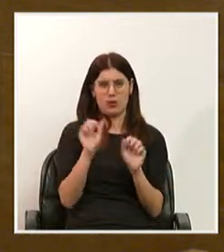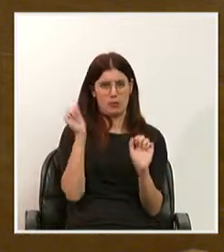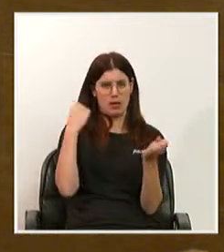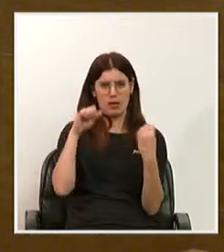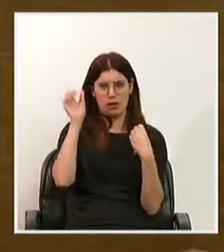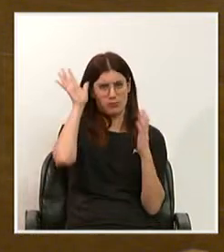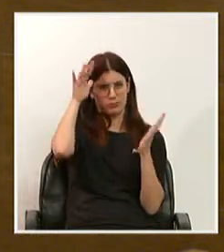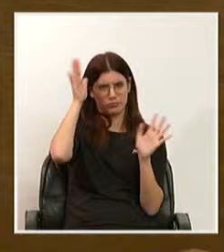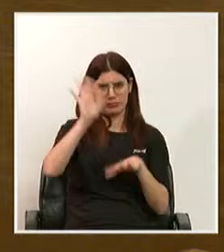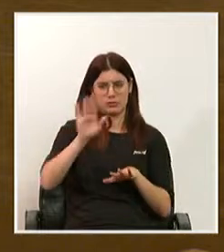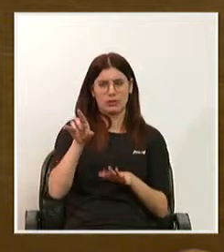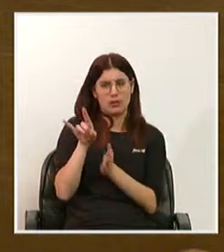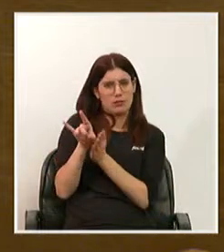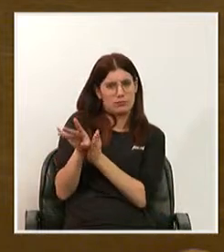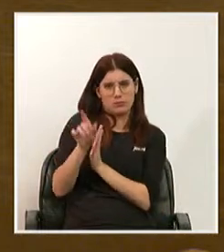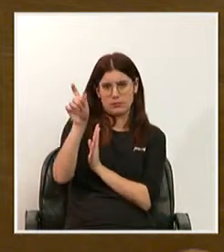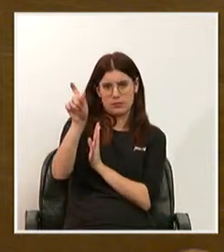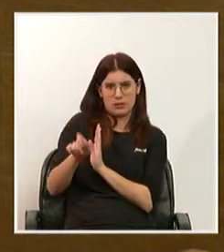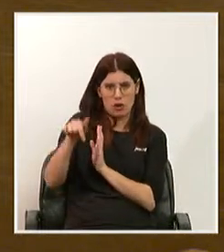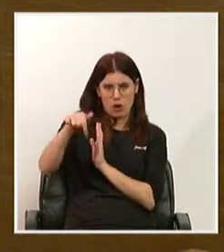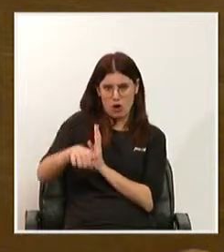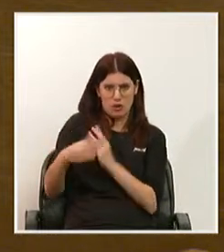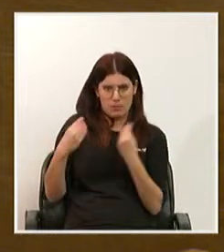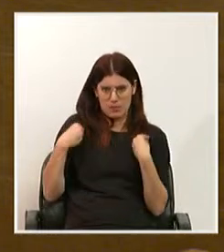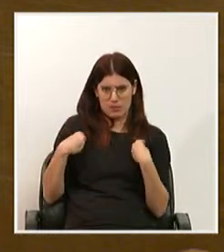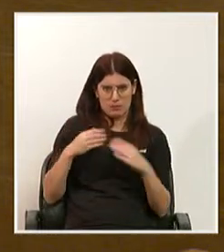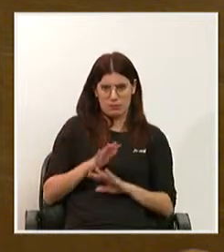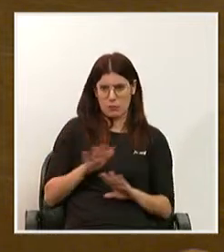sea destituida esta misma